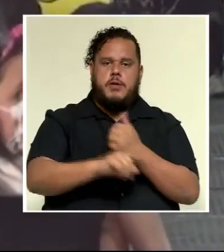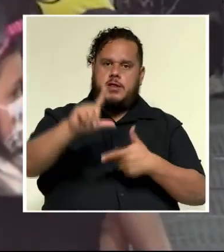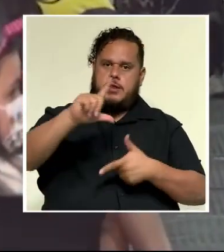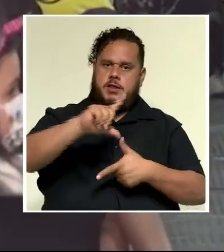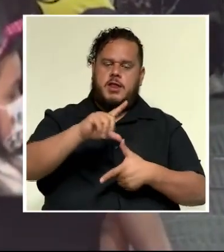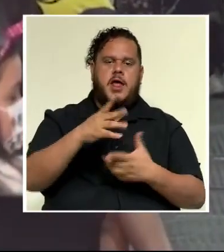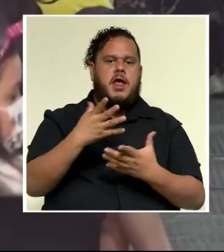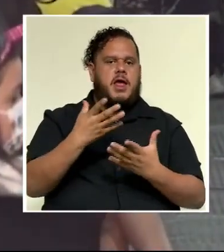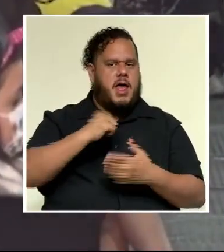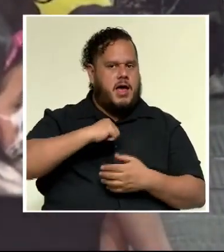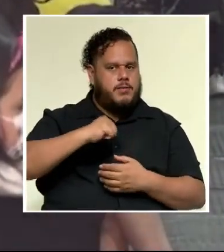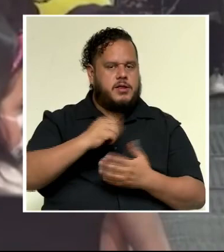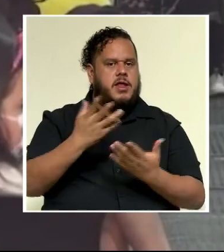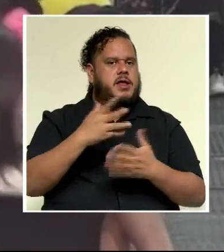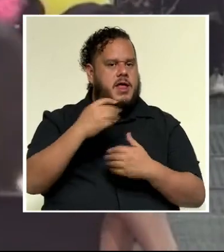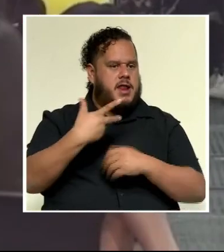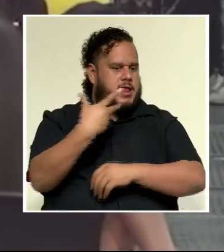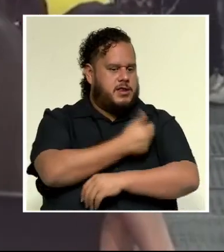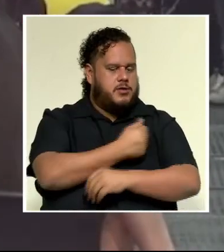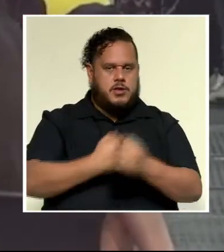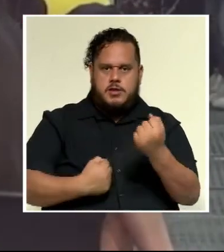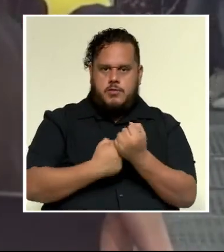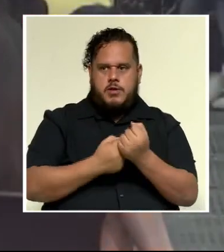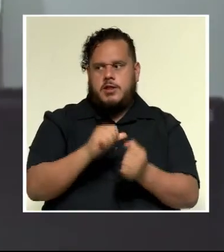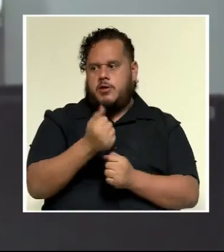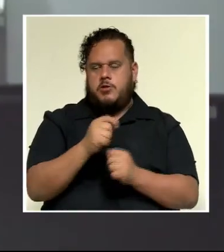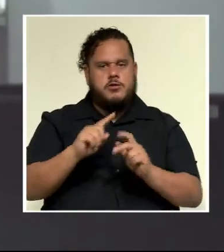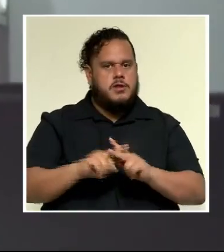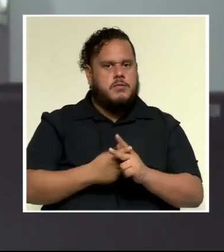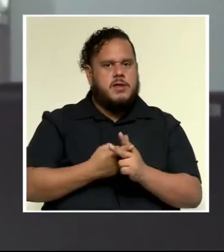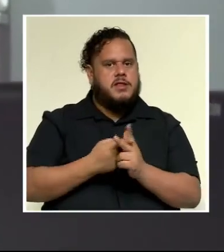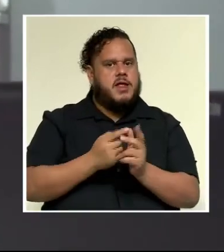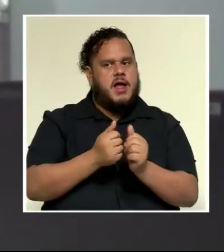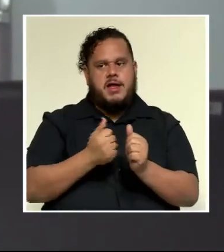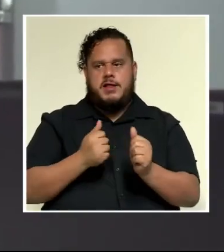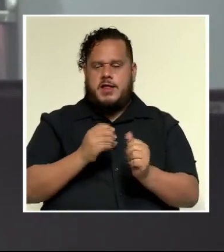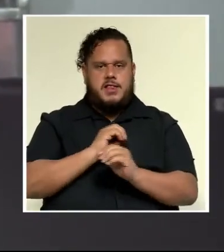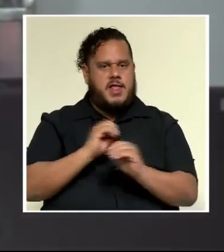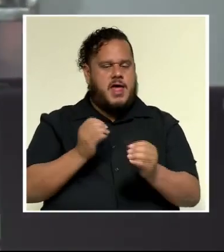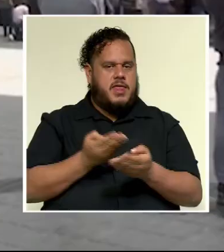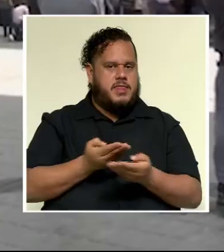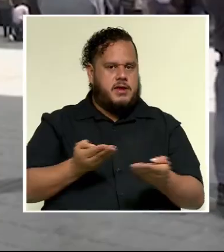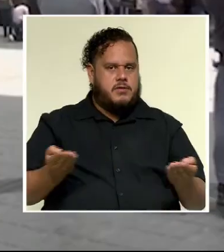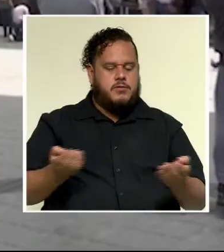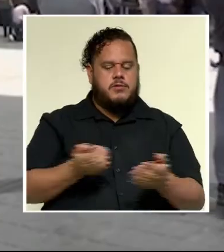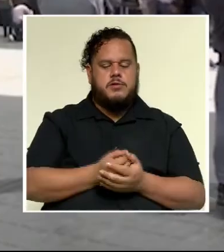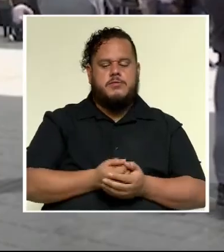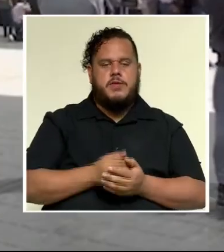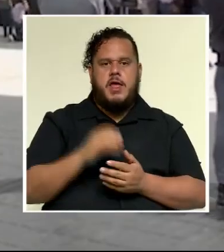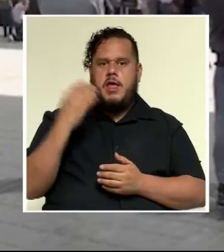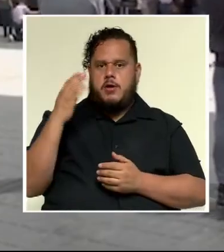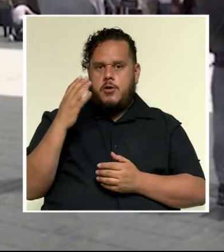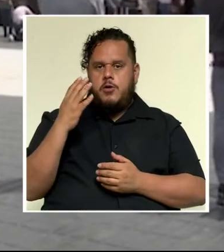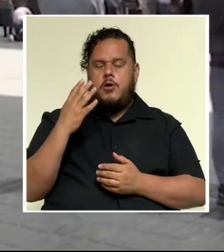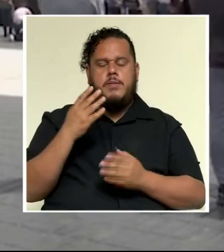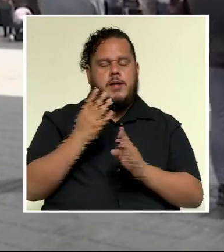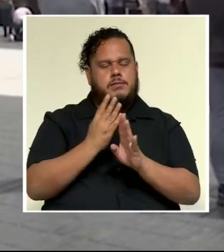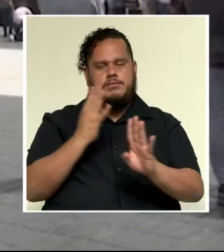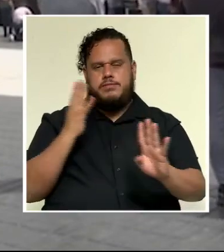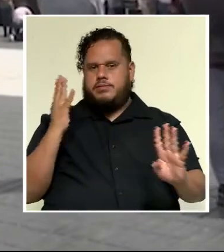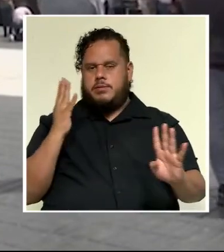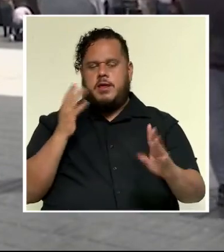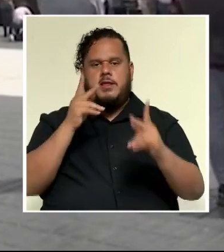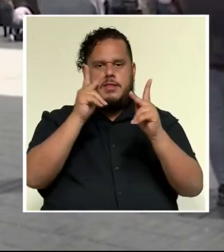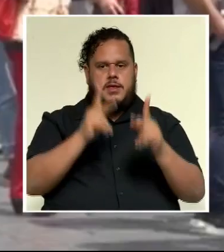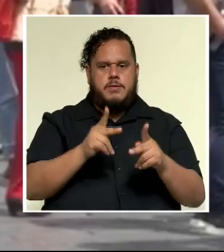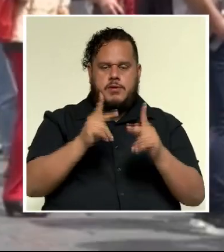por apresurar las dosis de refuerzo, mientras que otros empiezan a quedarse sin recursos. En Colombia se formaron largas filas de